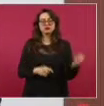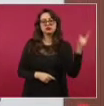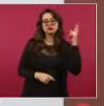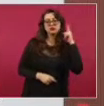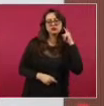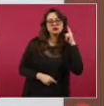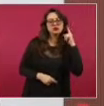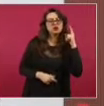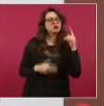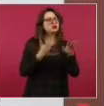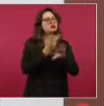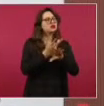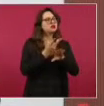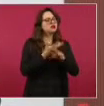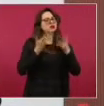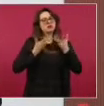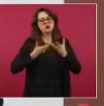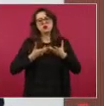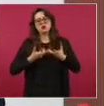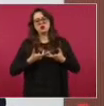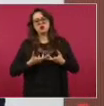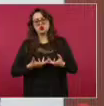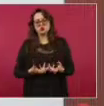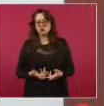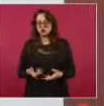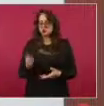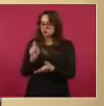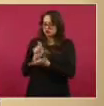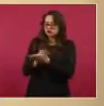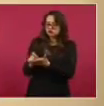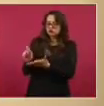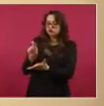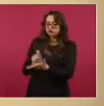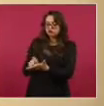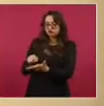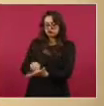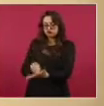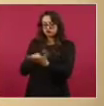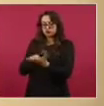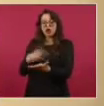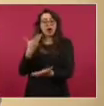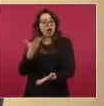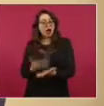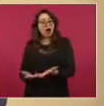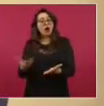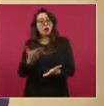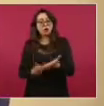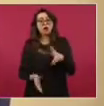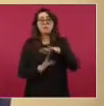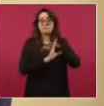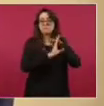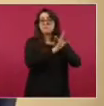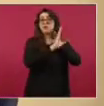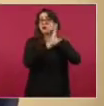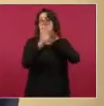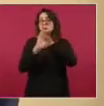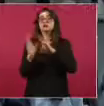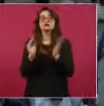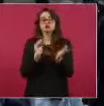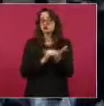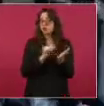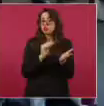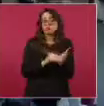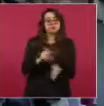pueden aplicarse a la inmensa mayoría de quienes se ganan el pan fuera de sus países